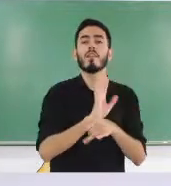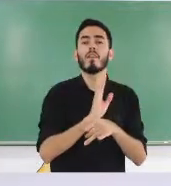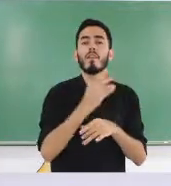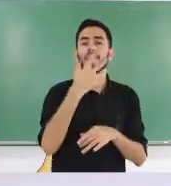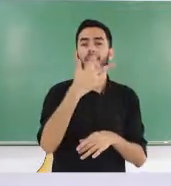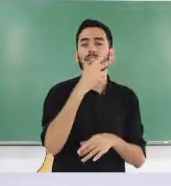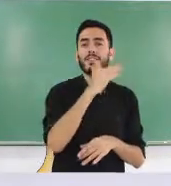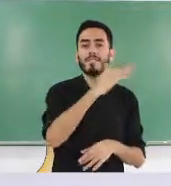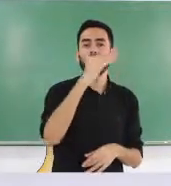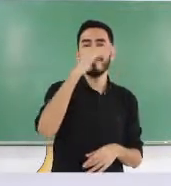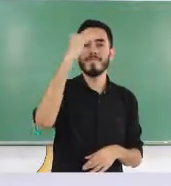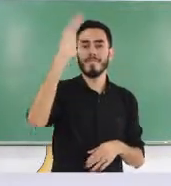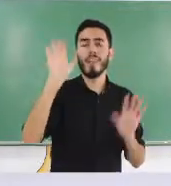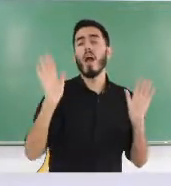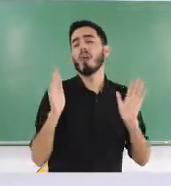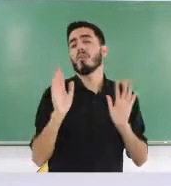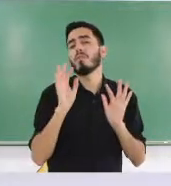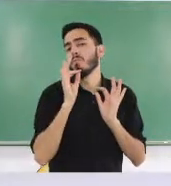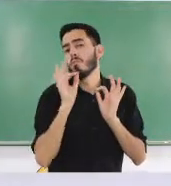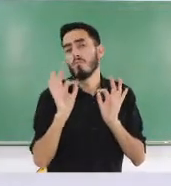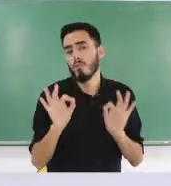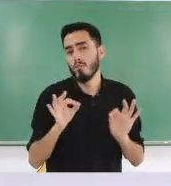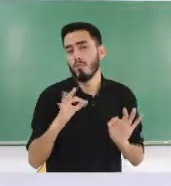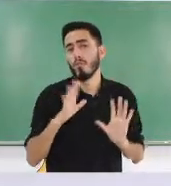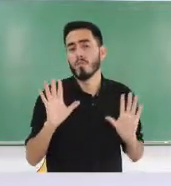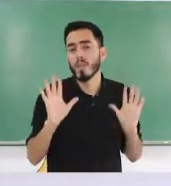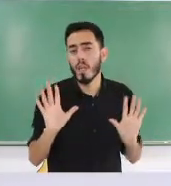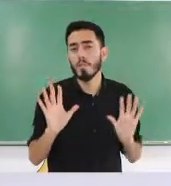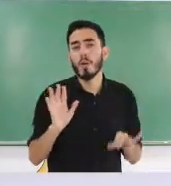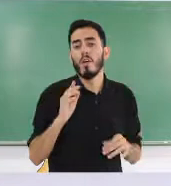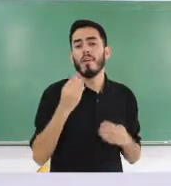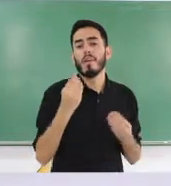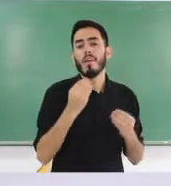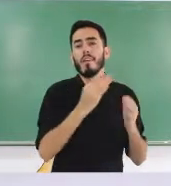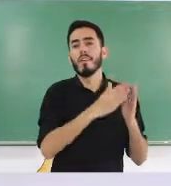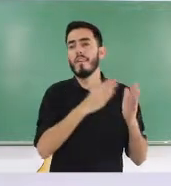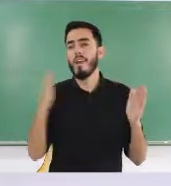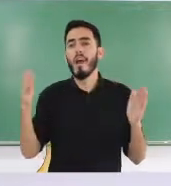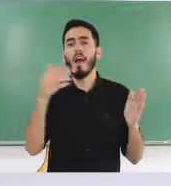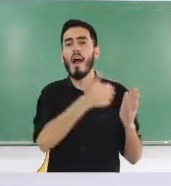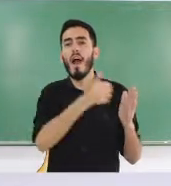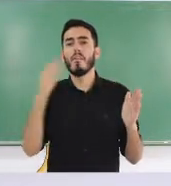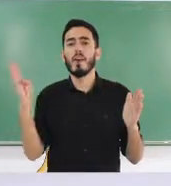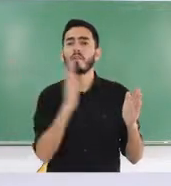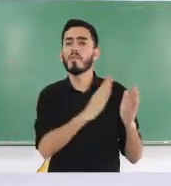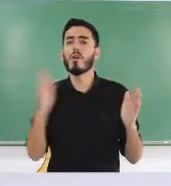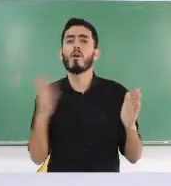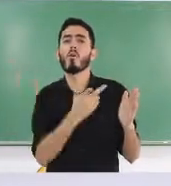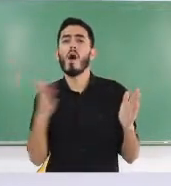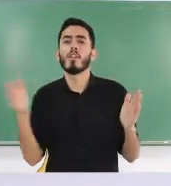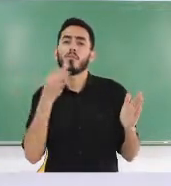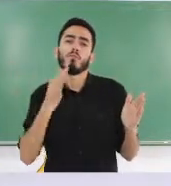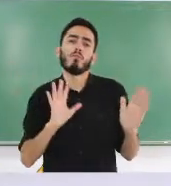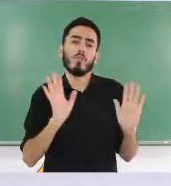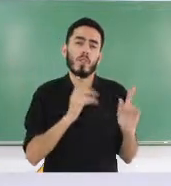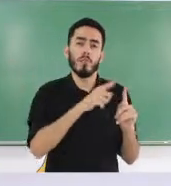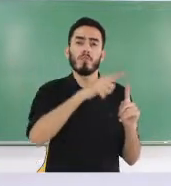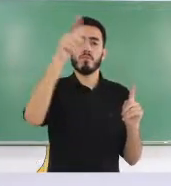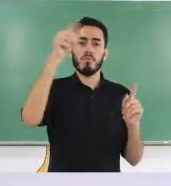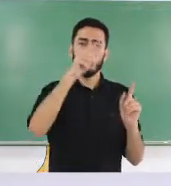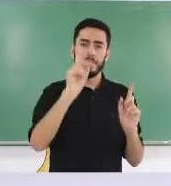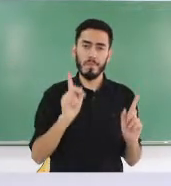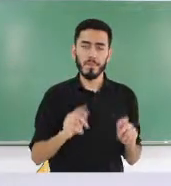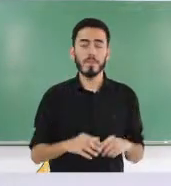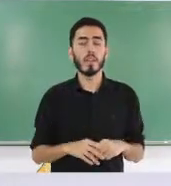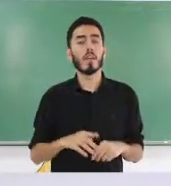dos y tres, según la cantidad que nosotros queramos dividir al segmento AB. Con esto, ¿qué es lo que vamos a hacer? Vamos a tomar